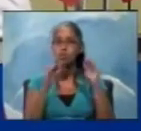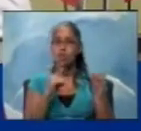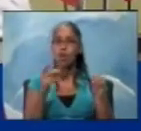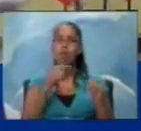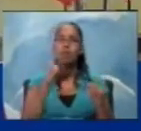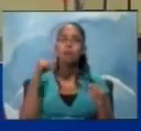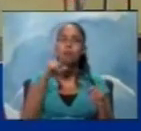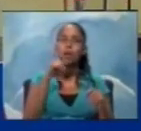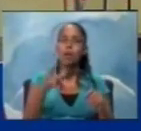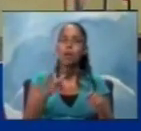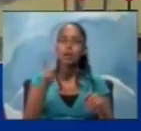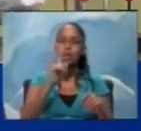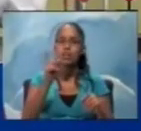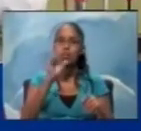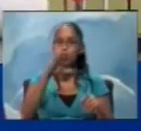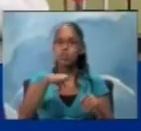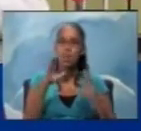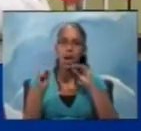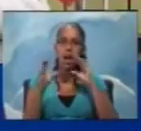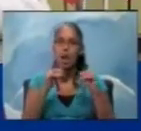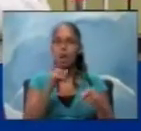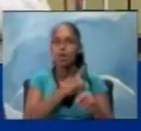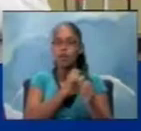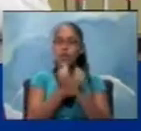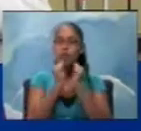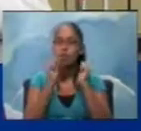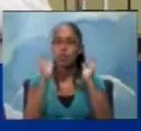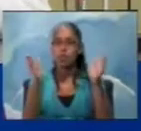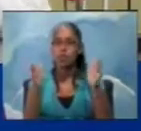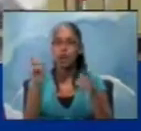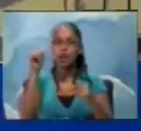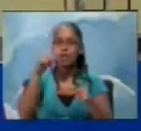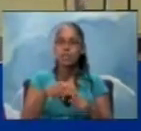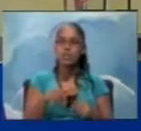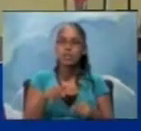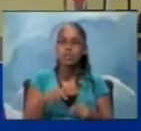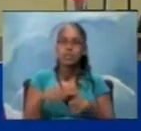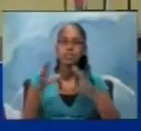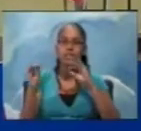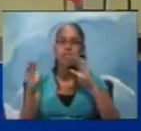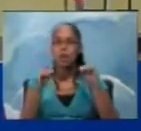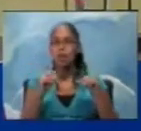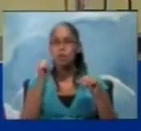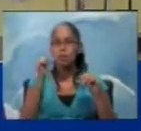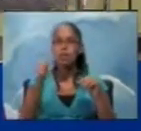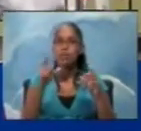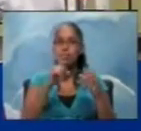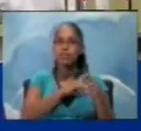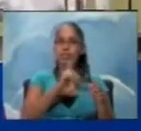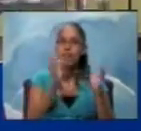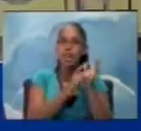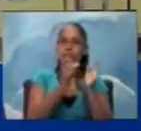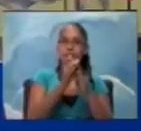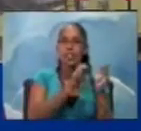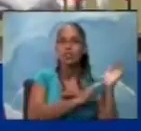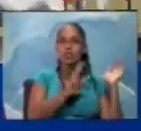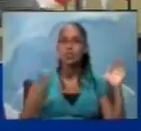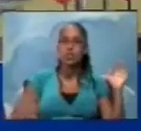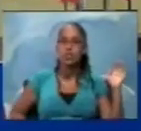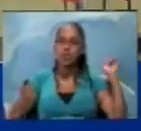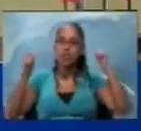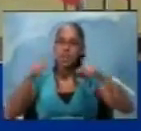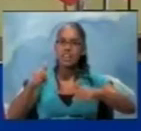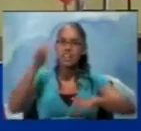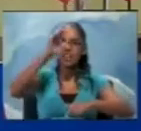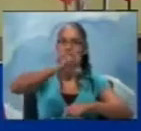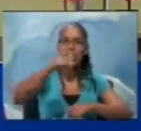cura, aquí no se habla mal de los brujos, aquí se habla bien de Jesucristo. Aleluya. Aquí